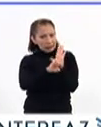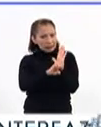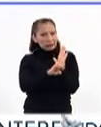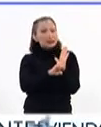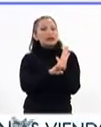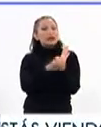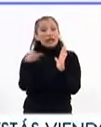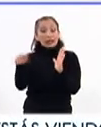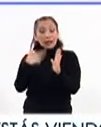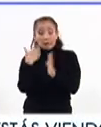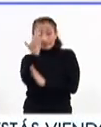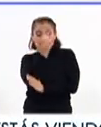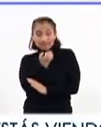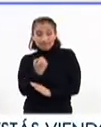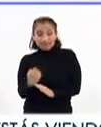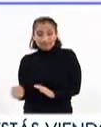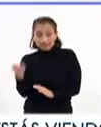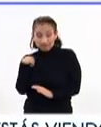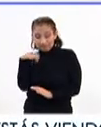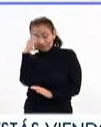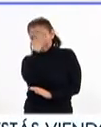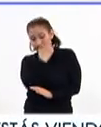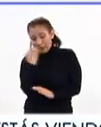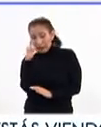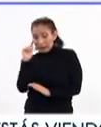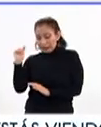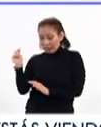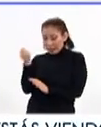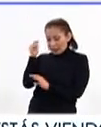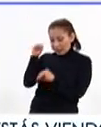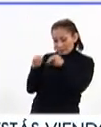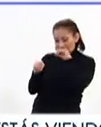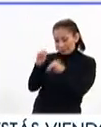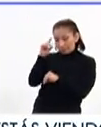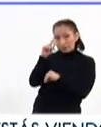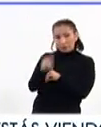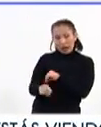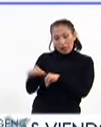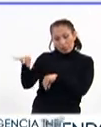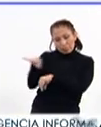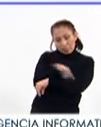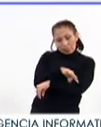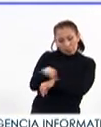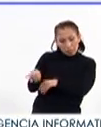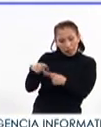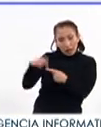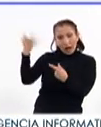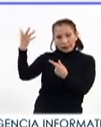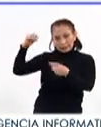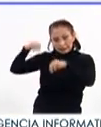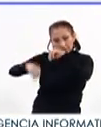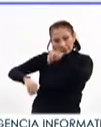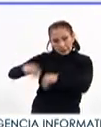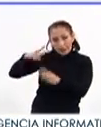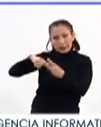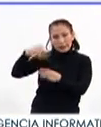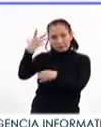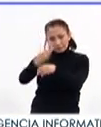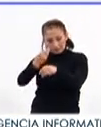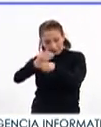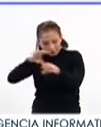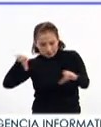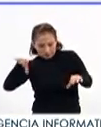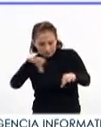que posean habilidades clínicas y técnicas para poder diseñar, fabricar y